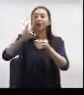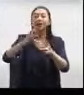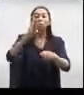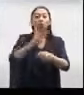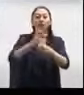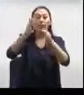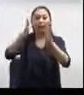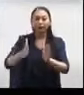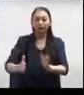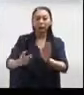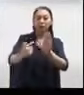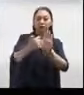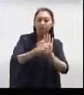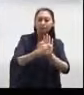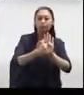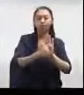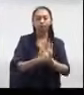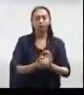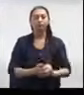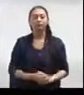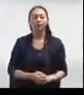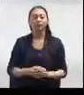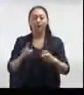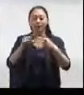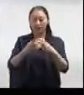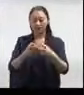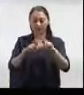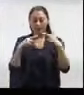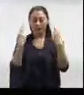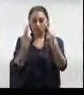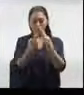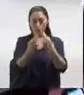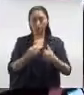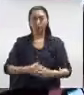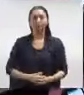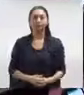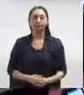que la nación nos juzgue. Se abre la sesión.